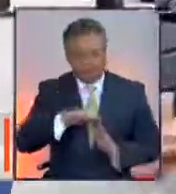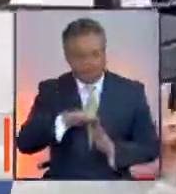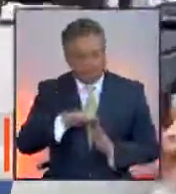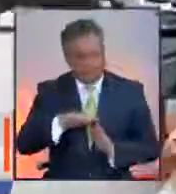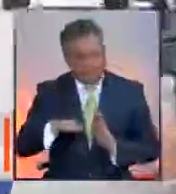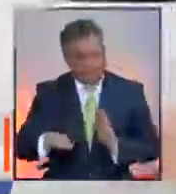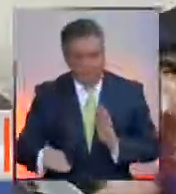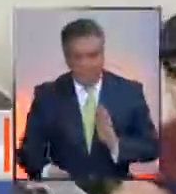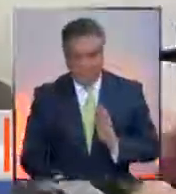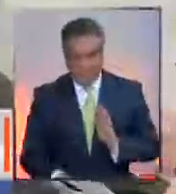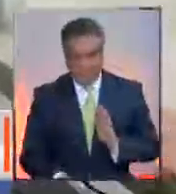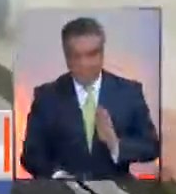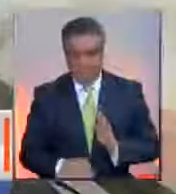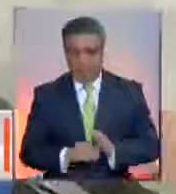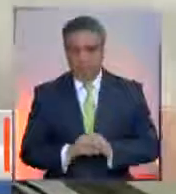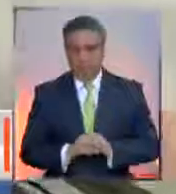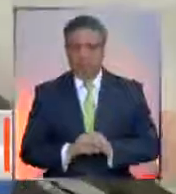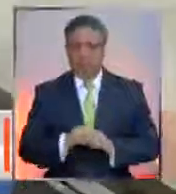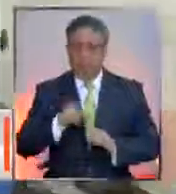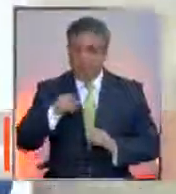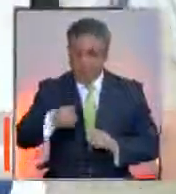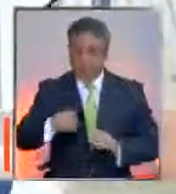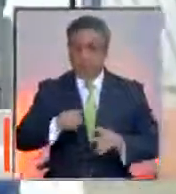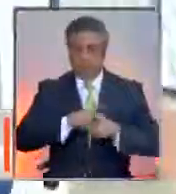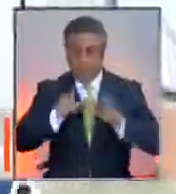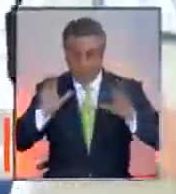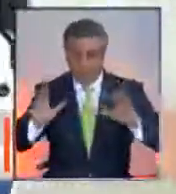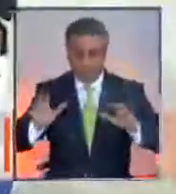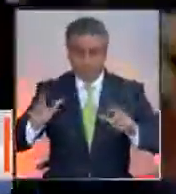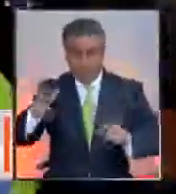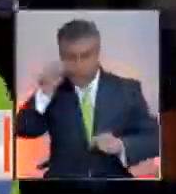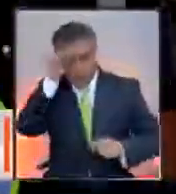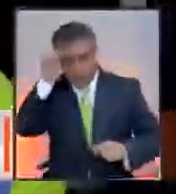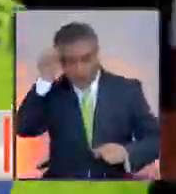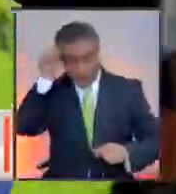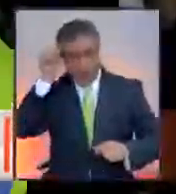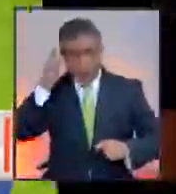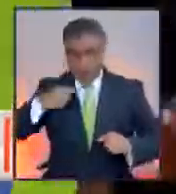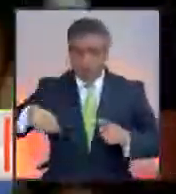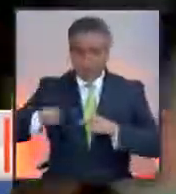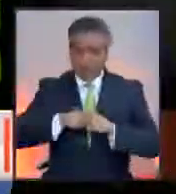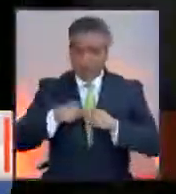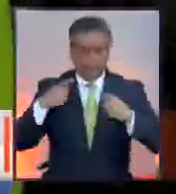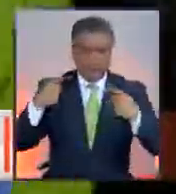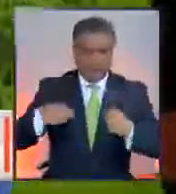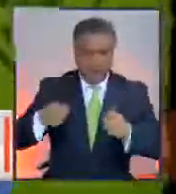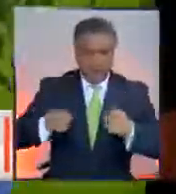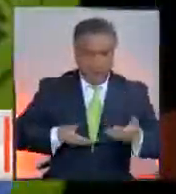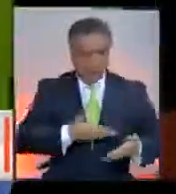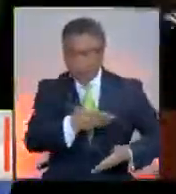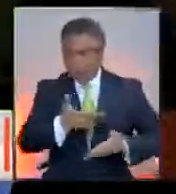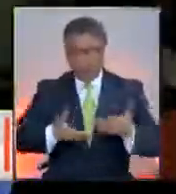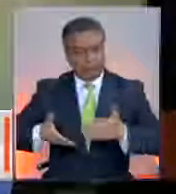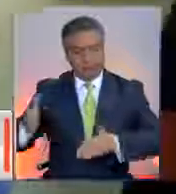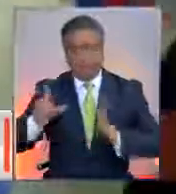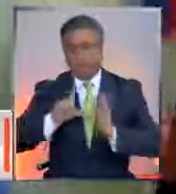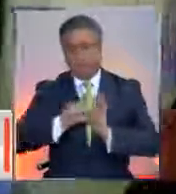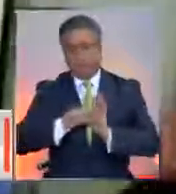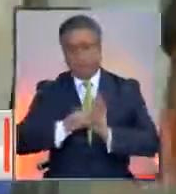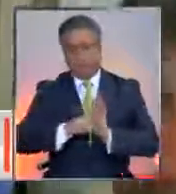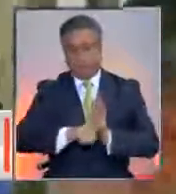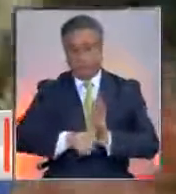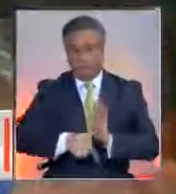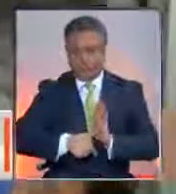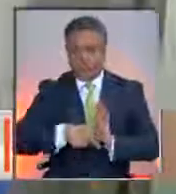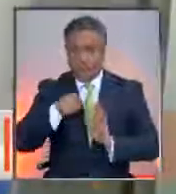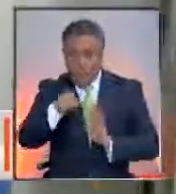A causa de las barricadas y las mangueras de bomberos, el traslado hacia el hospital Van Buren tardó más de lo habitual. Ahí lo encontró uno de